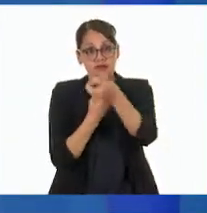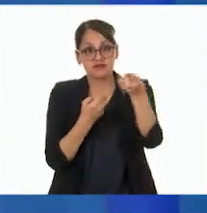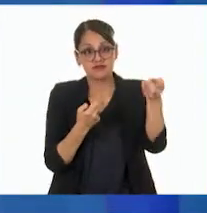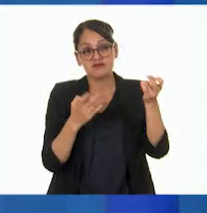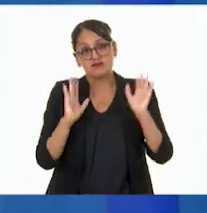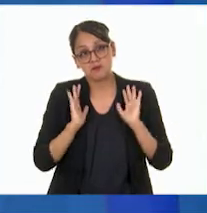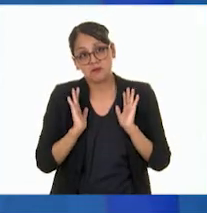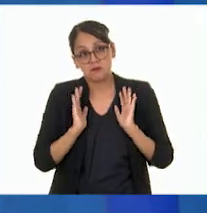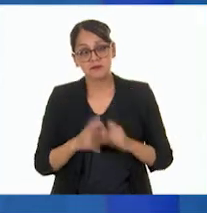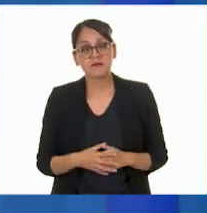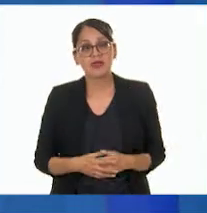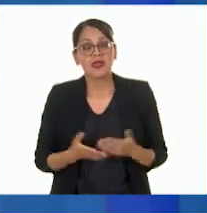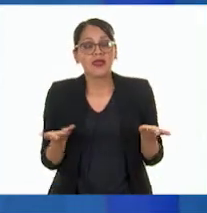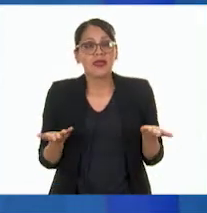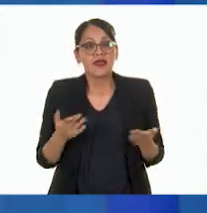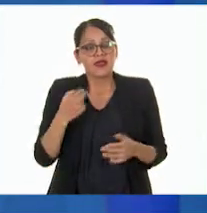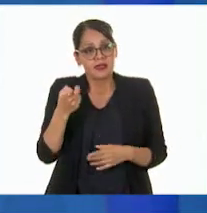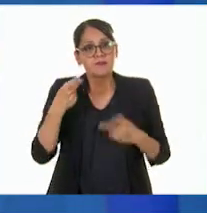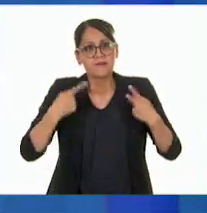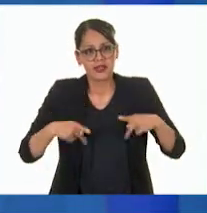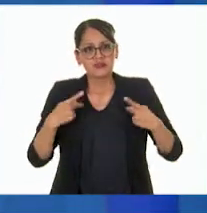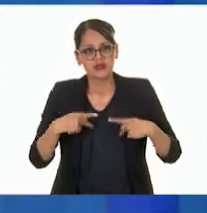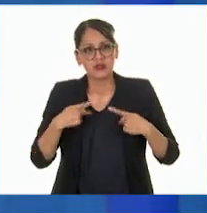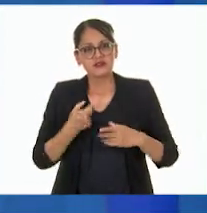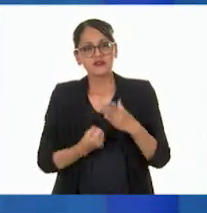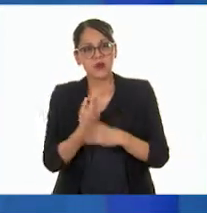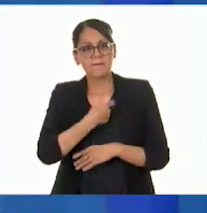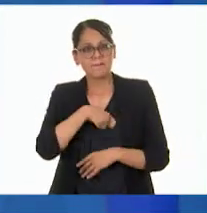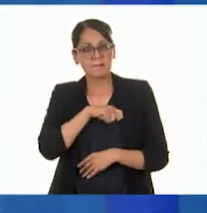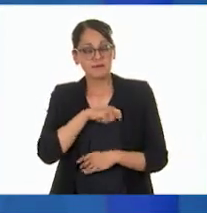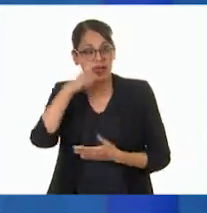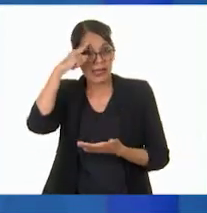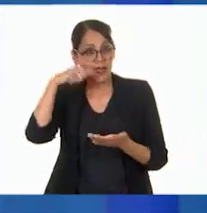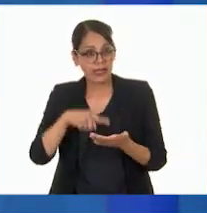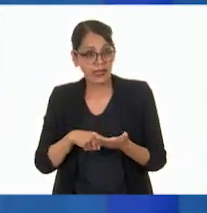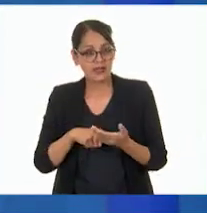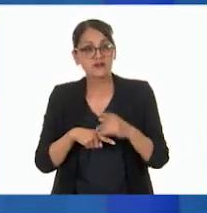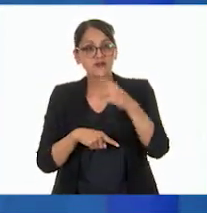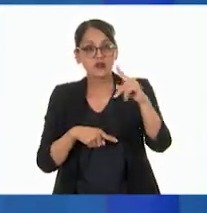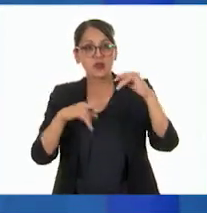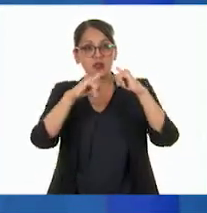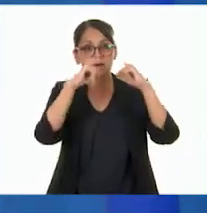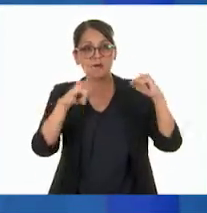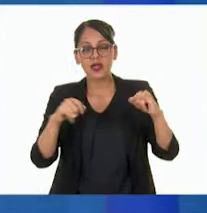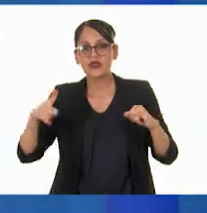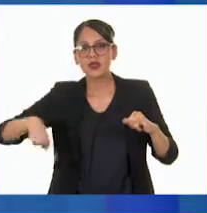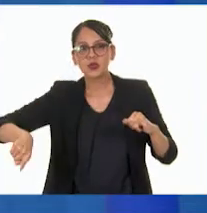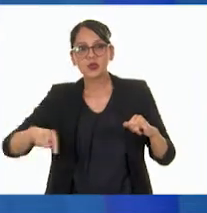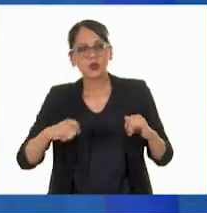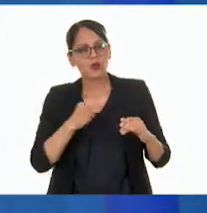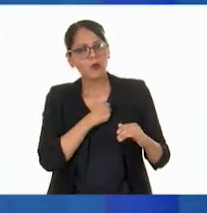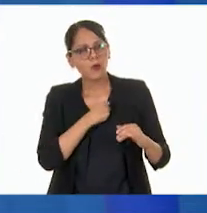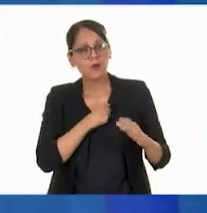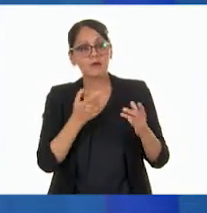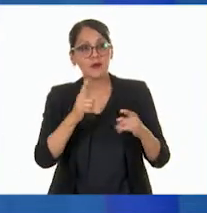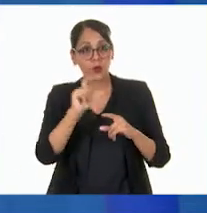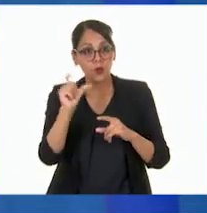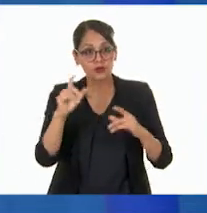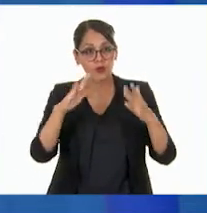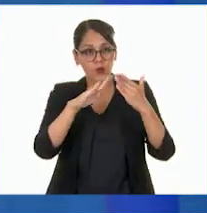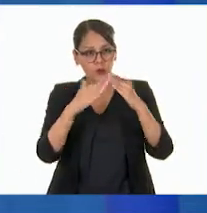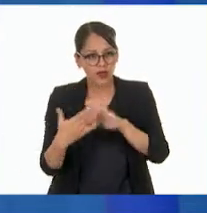dado. Y de hecho, la gente de la Nueva España creía tanto en el poder de esas imágenes que cuando había algún desastre